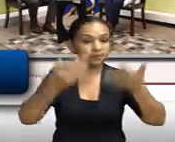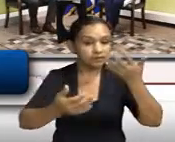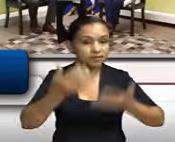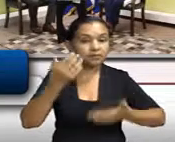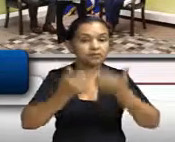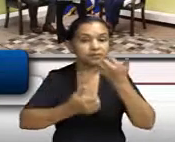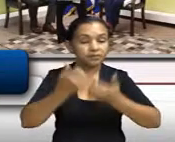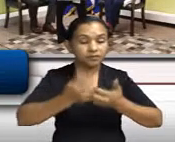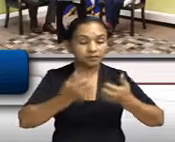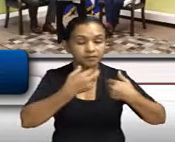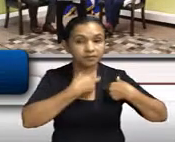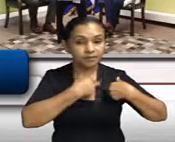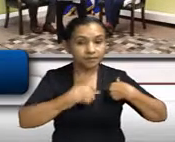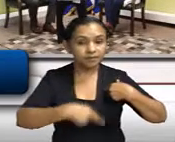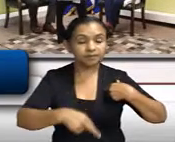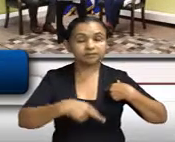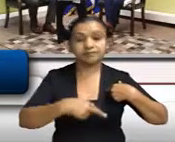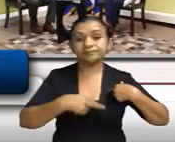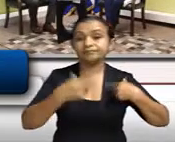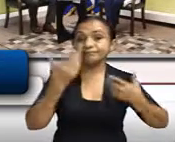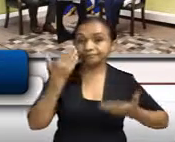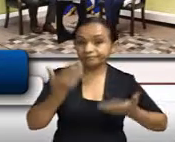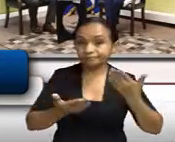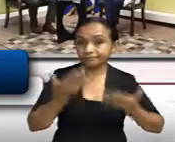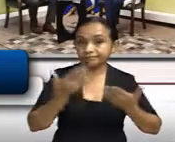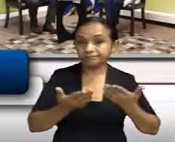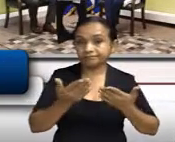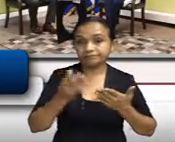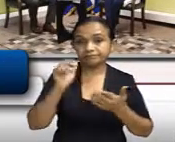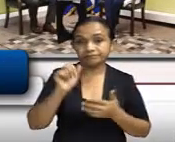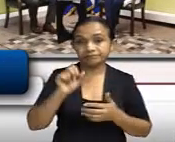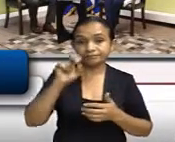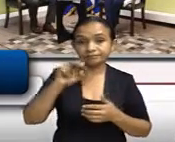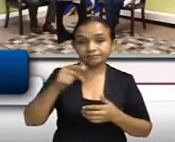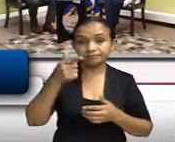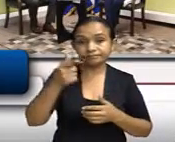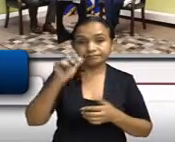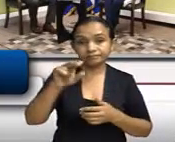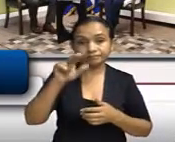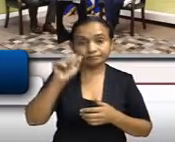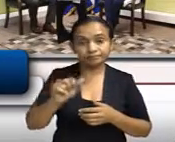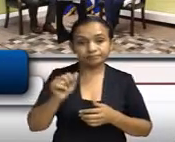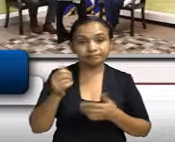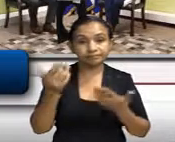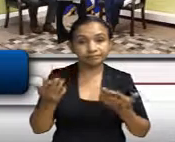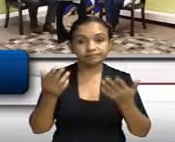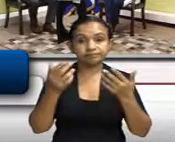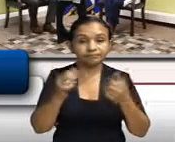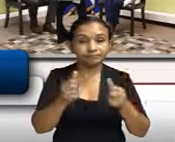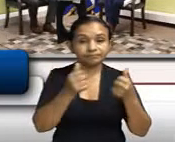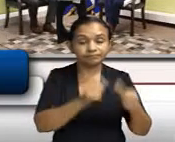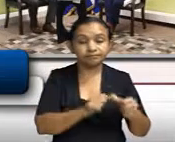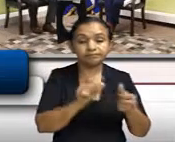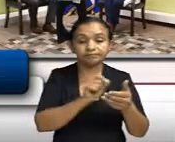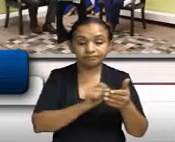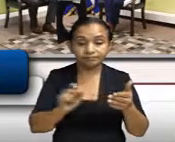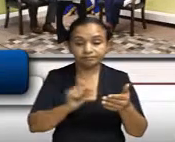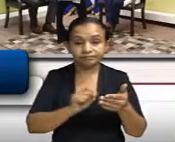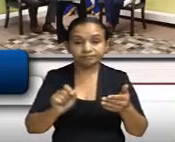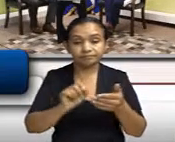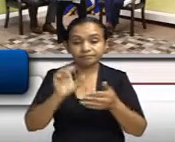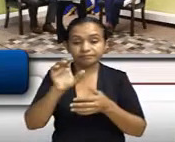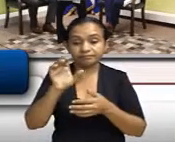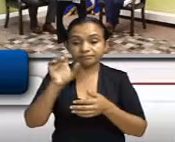coronaria de cardiopatía isquémica, de tipo angina de pecho, según estable o inestable, probable afectación de